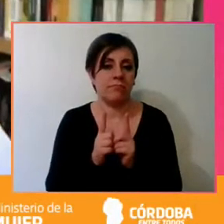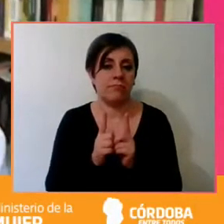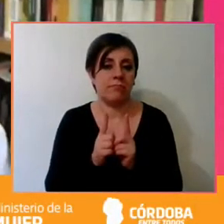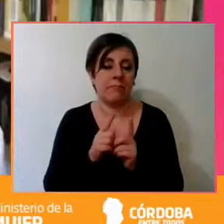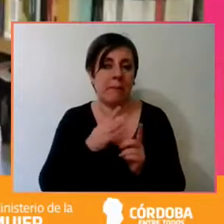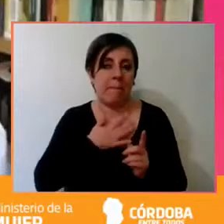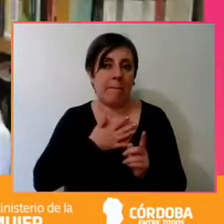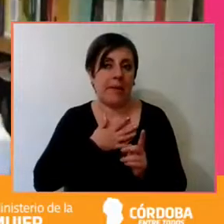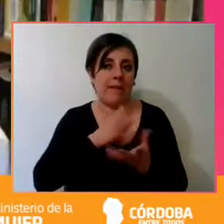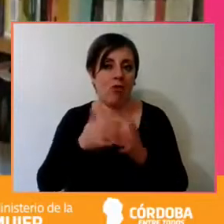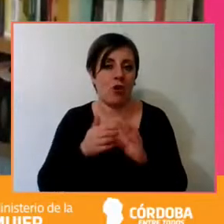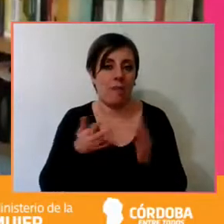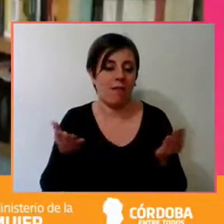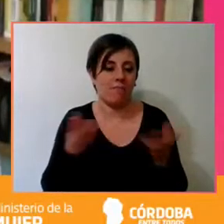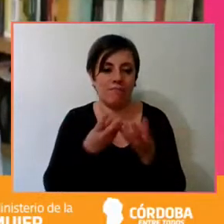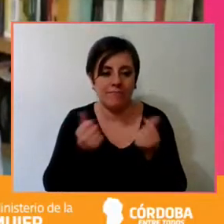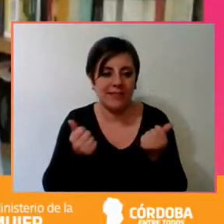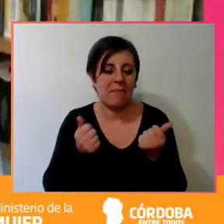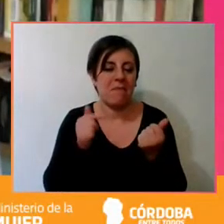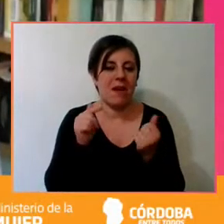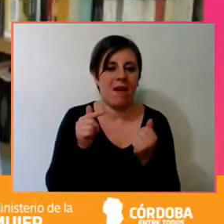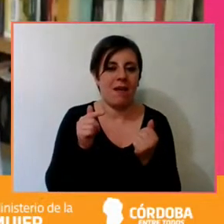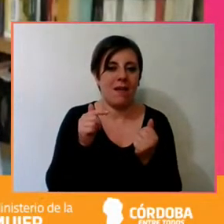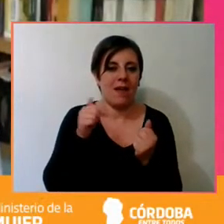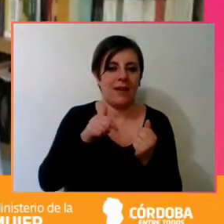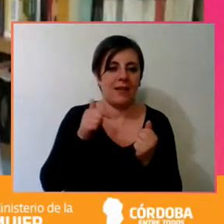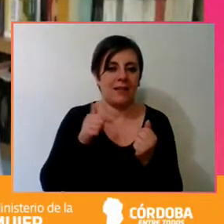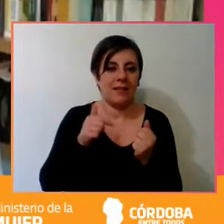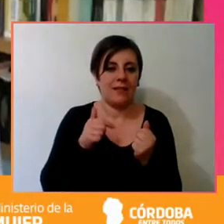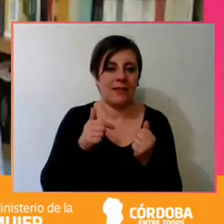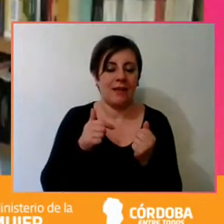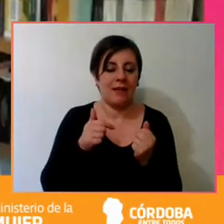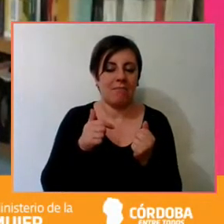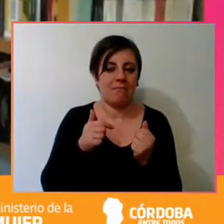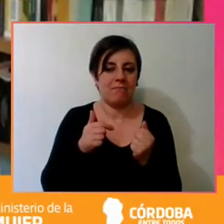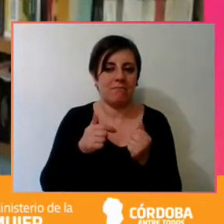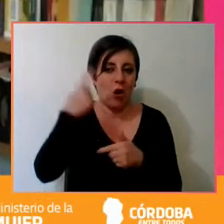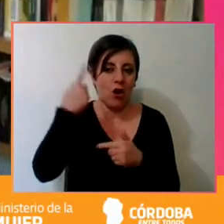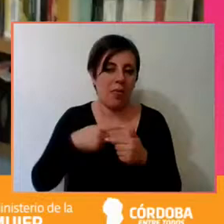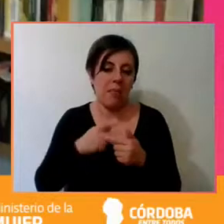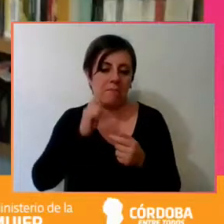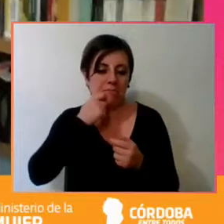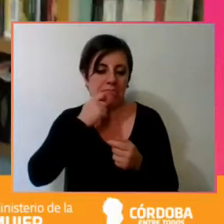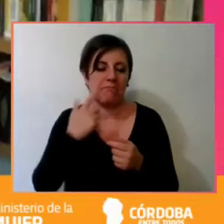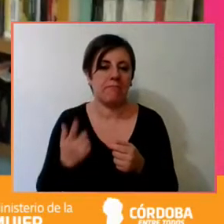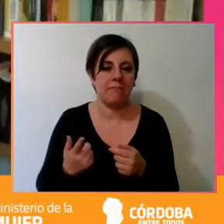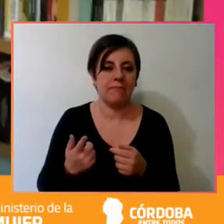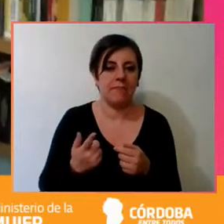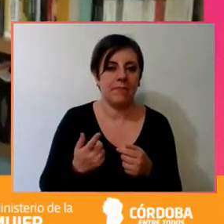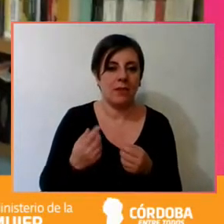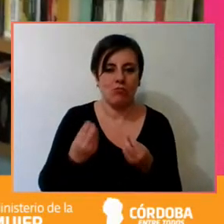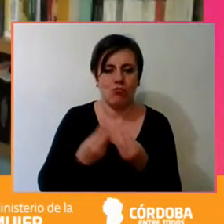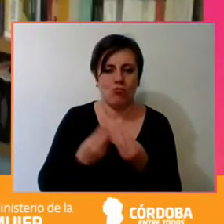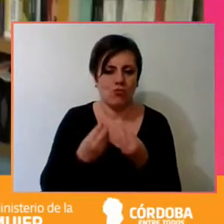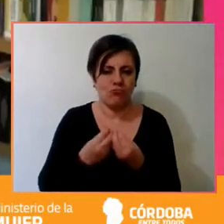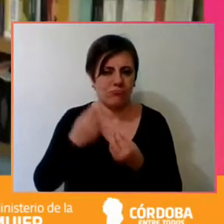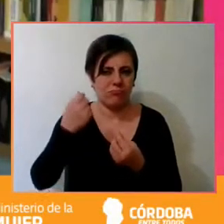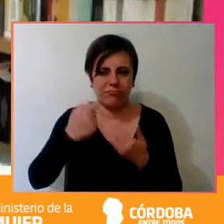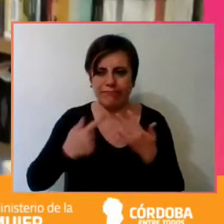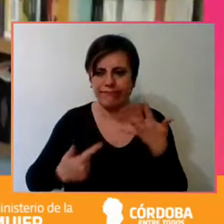mi manera de cerrar este panel, que ha sido muy rico y muy lleno